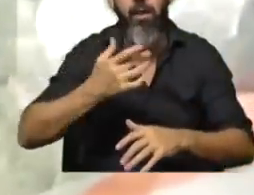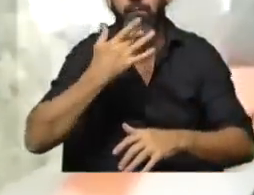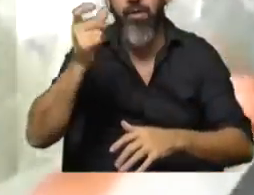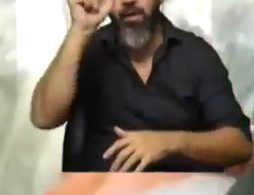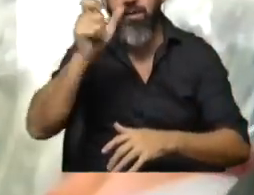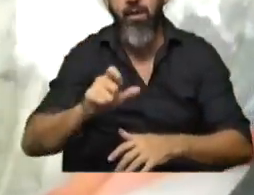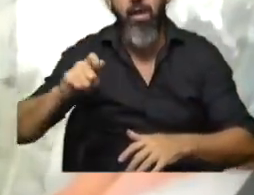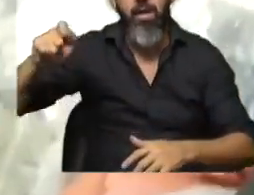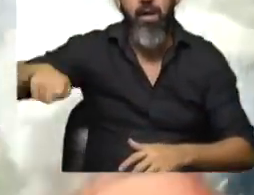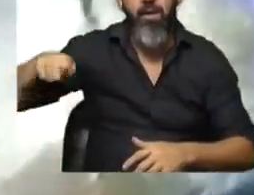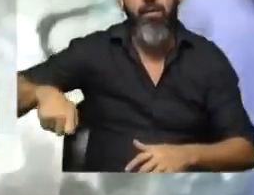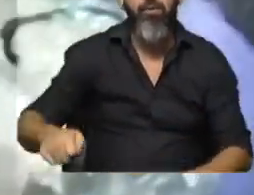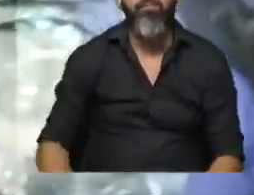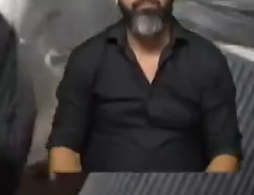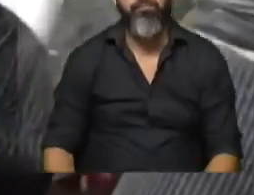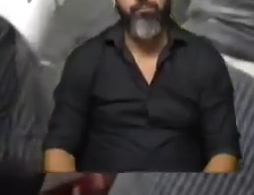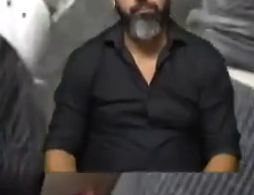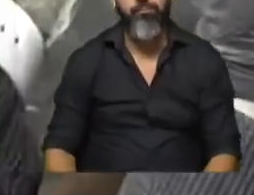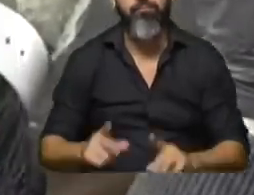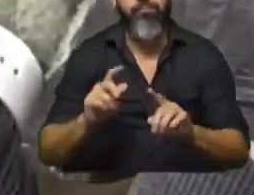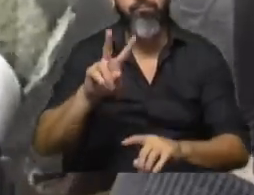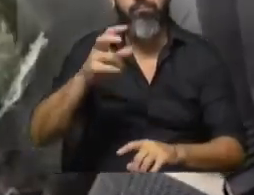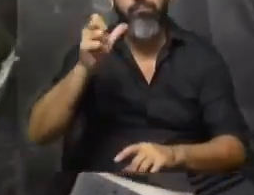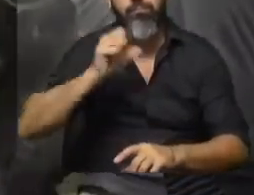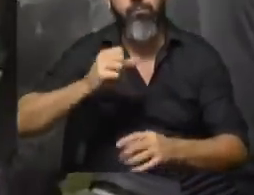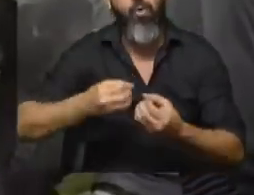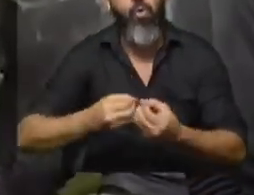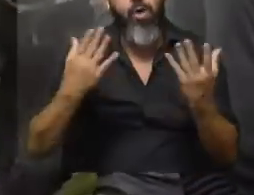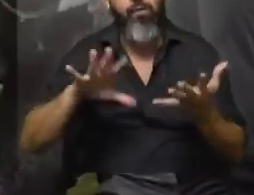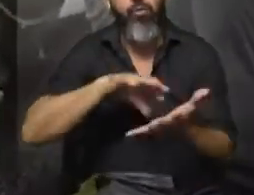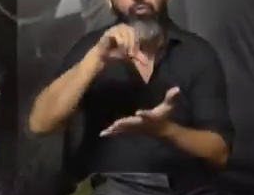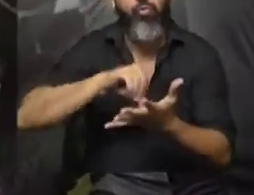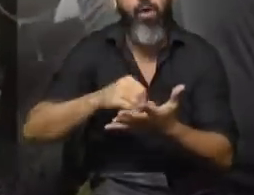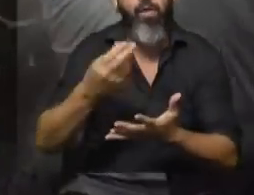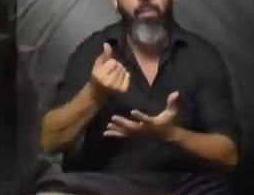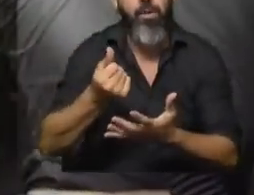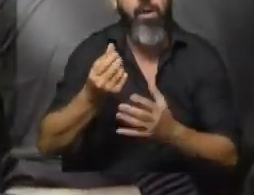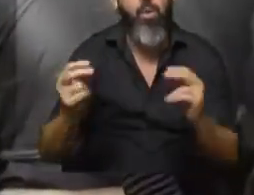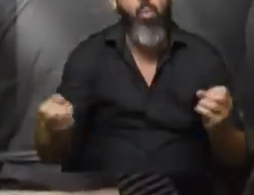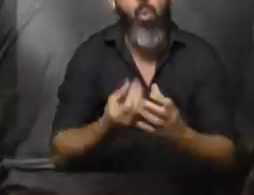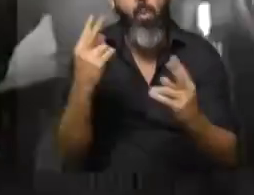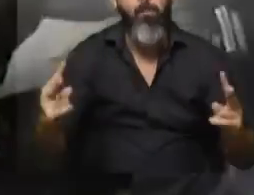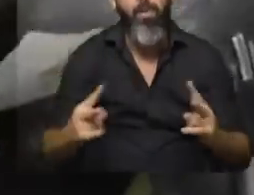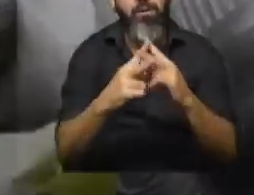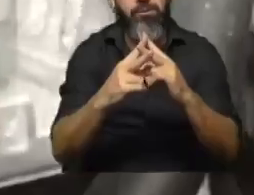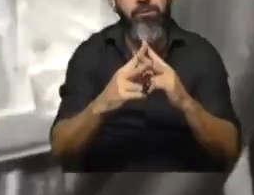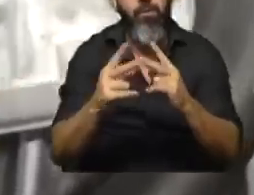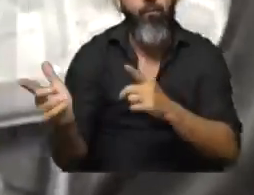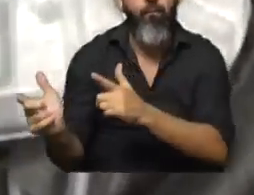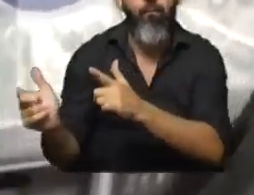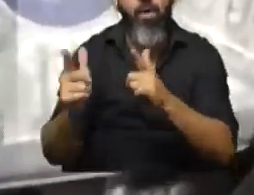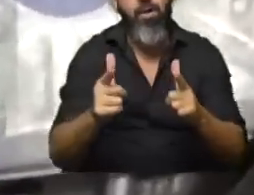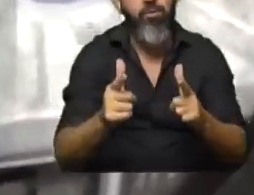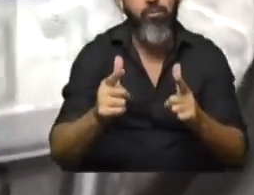Italia y Jardines del hipódromo Asimismo hay dos heridos de gravedad en Ciudad del plata y nuevo París tras ser atacados a